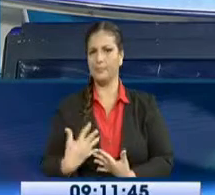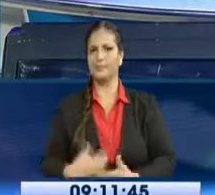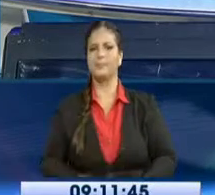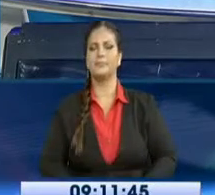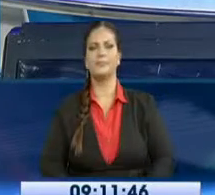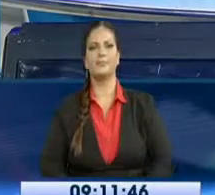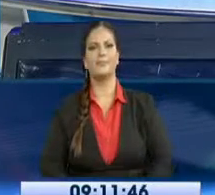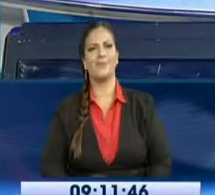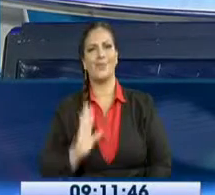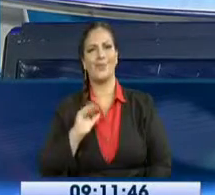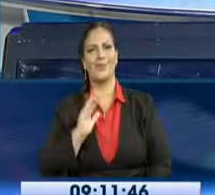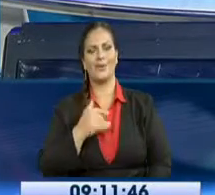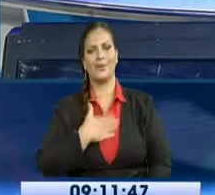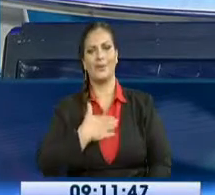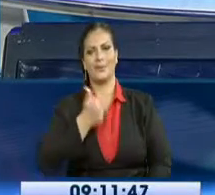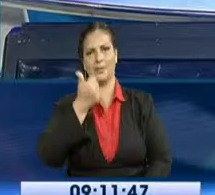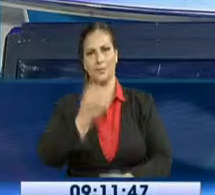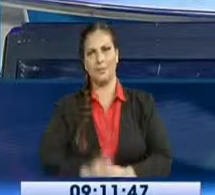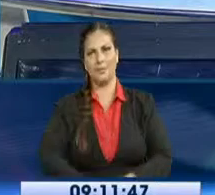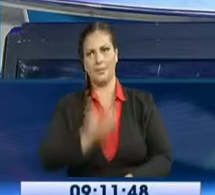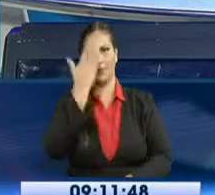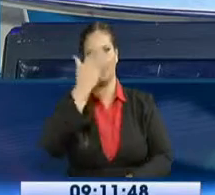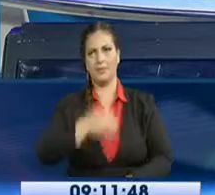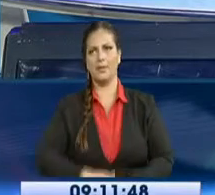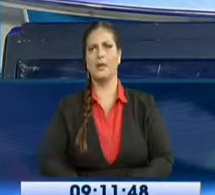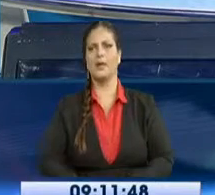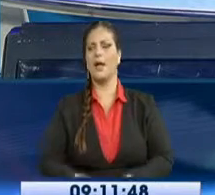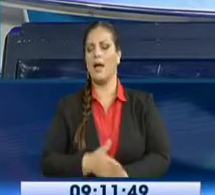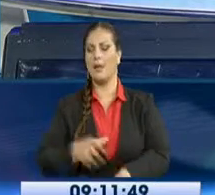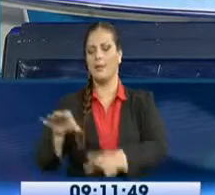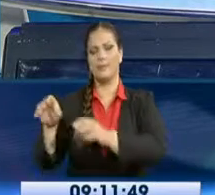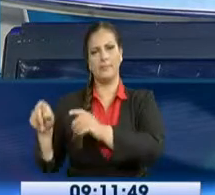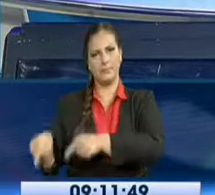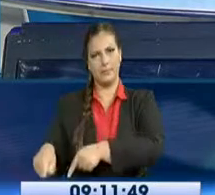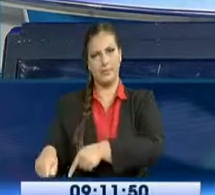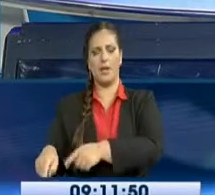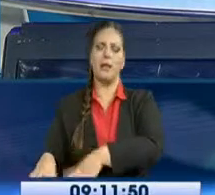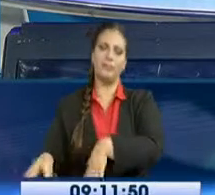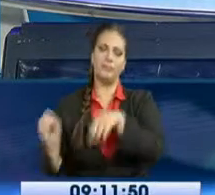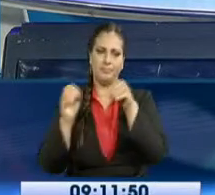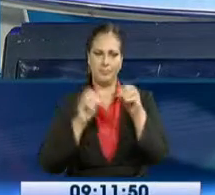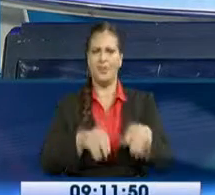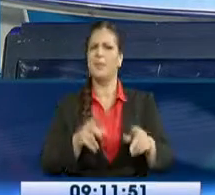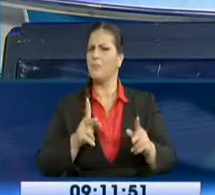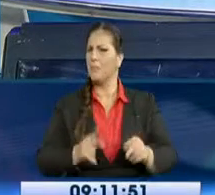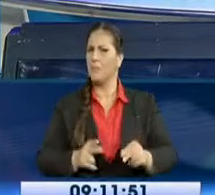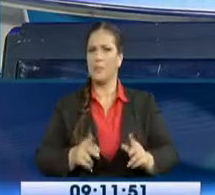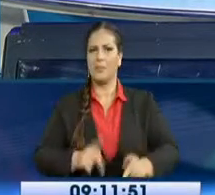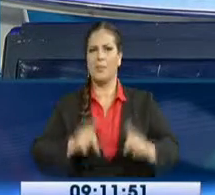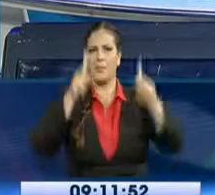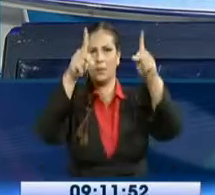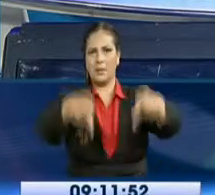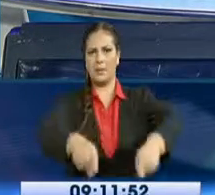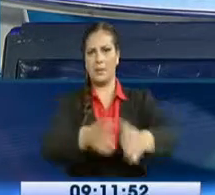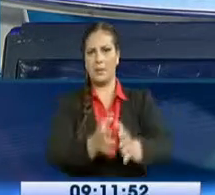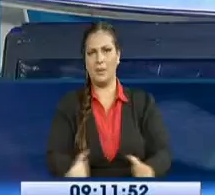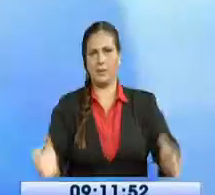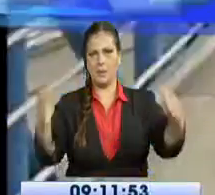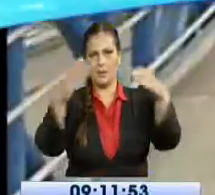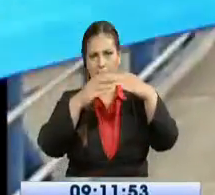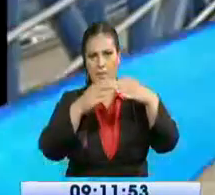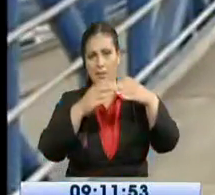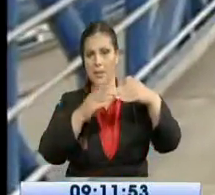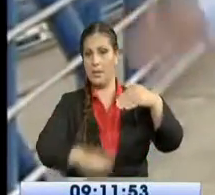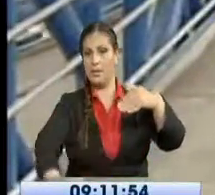Buenos días, Marcela, Hugo. Me he movido un poco, estoy acá todavía en la Isla Trinitaria, sin embargo estoy ya cerca de la perimetral, junto a la cooperativa